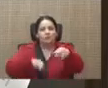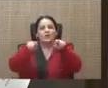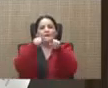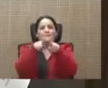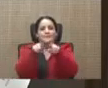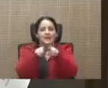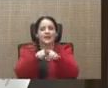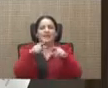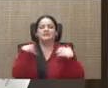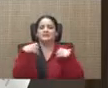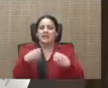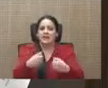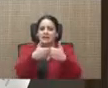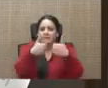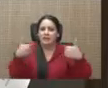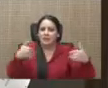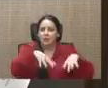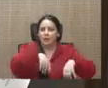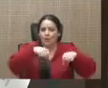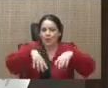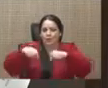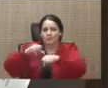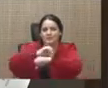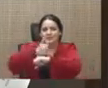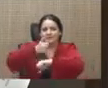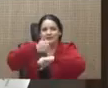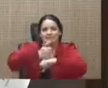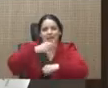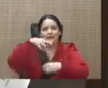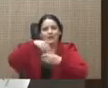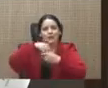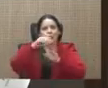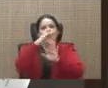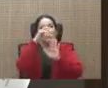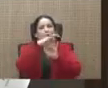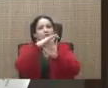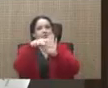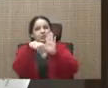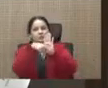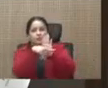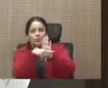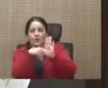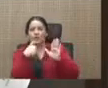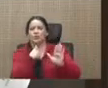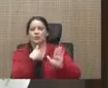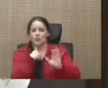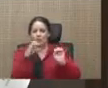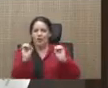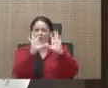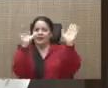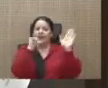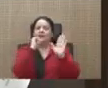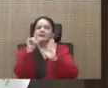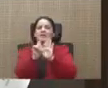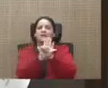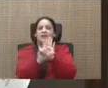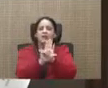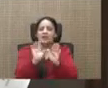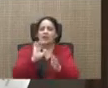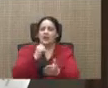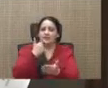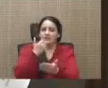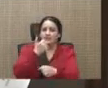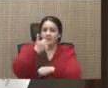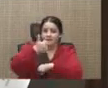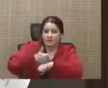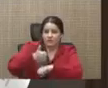la sana separación de poderes establecida en la Constitución, que rayó en una clara y temeraria ilegalidad y que constituyó un error grave